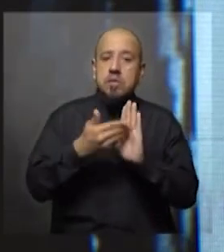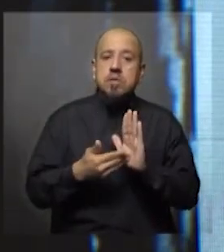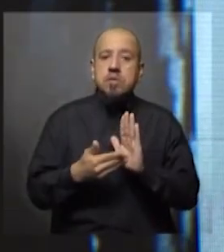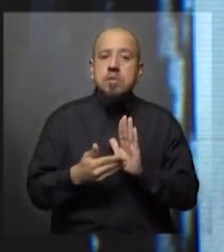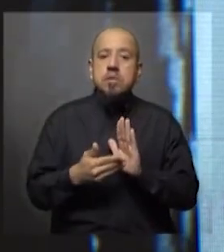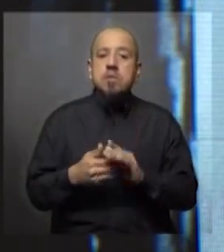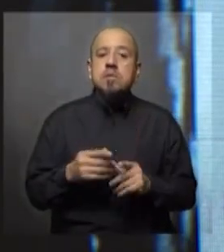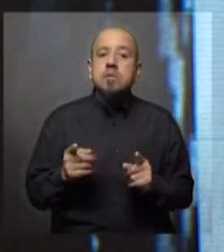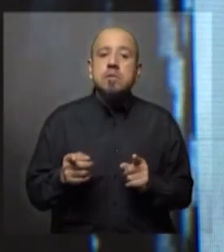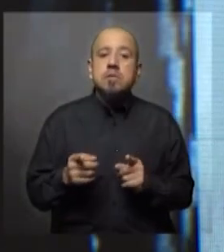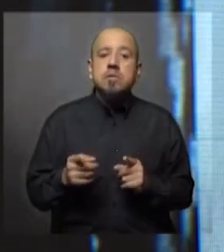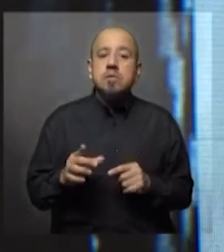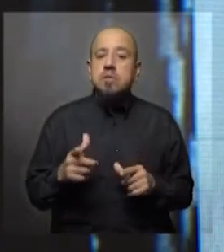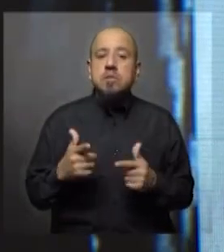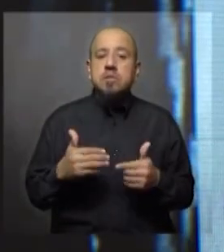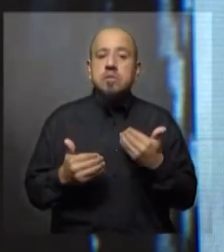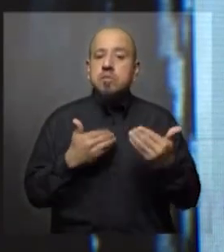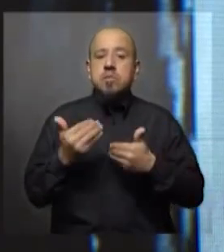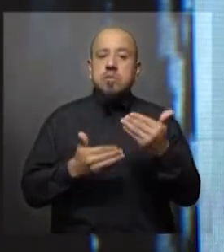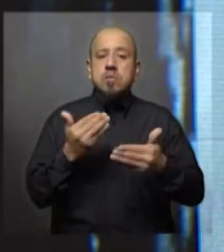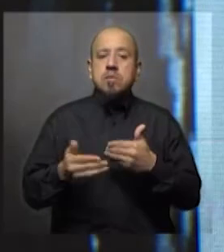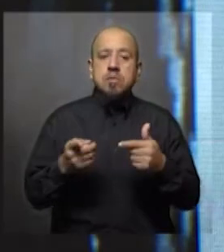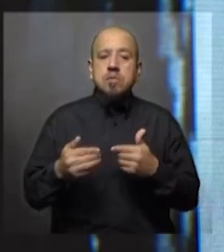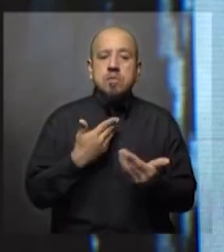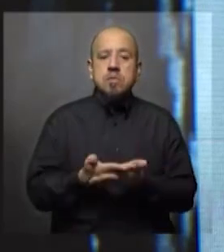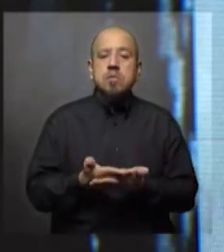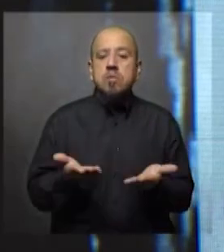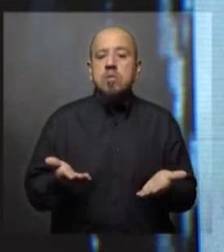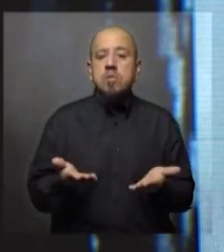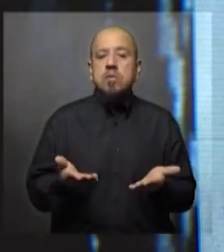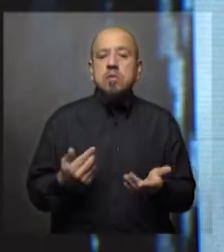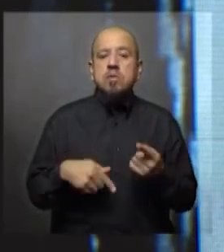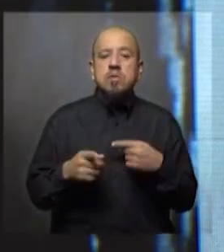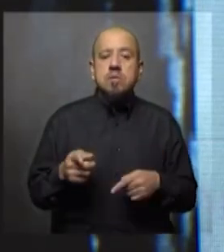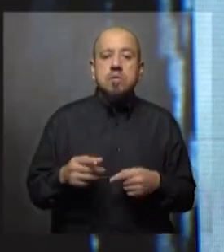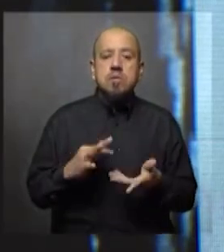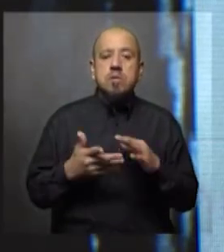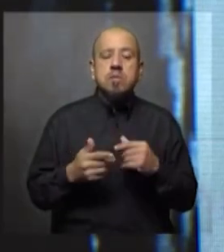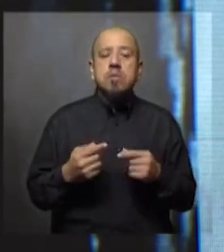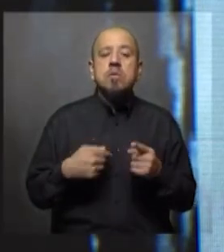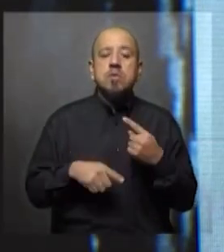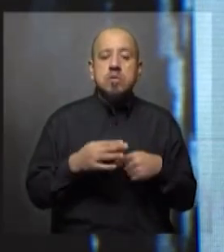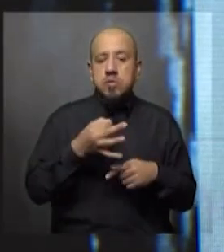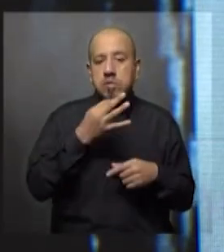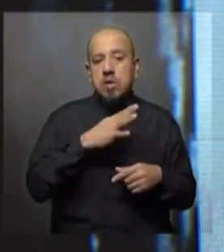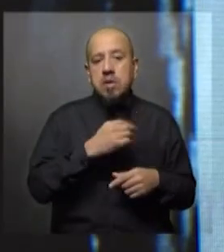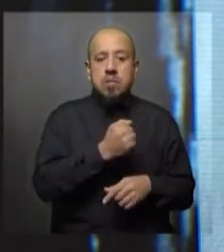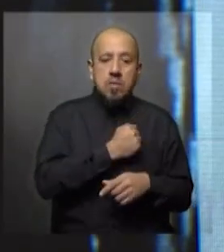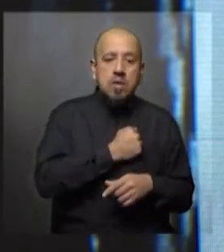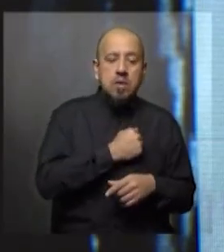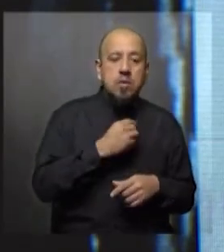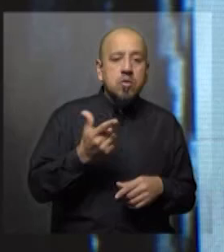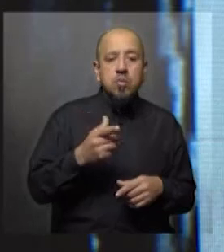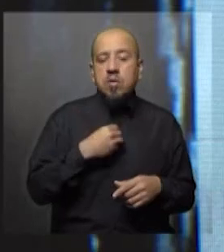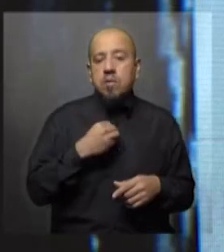no no avanza ninguna propuesta educativa de esa manera entonces yo te digo hay miedo hay